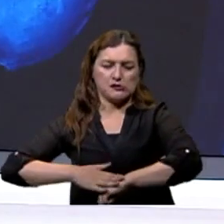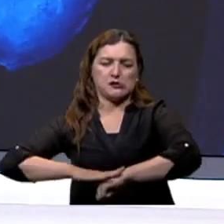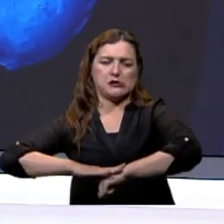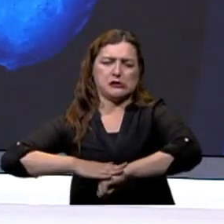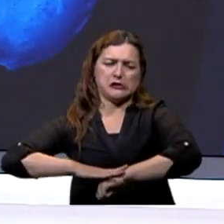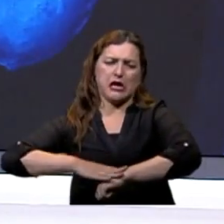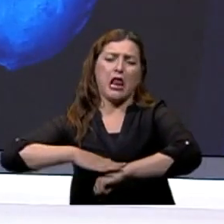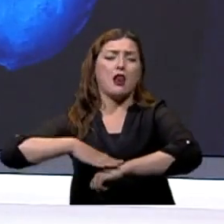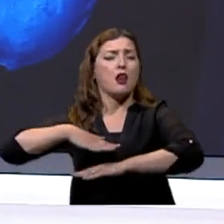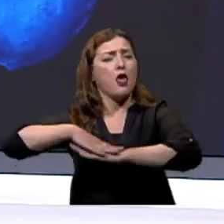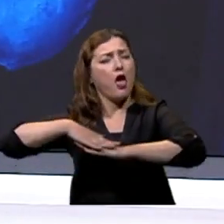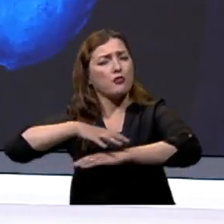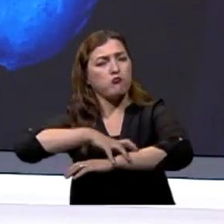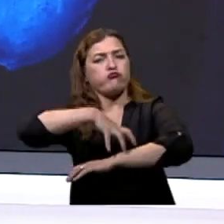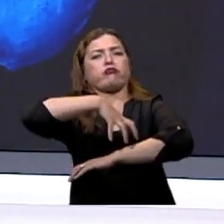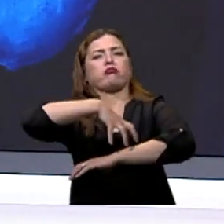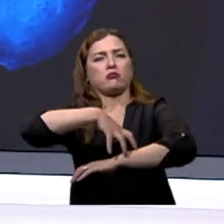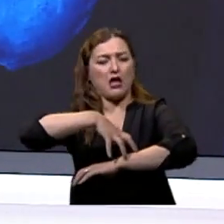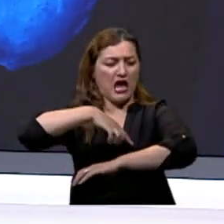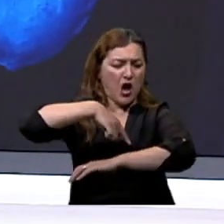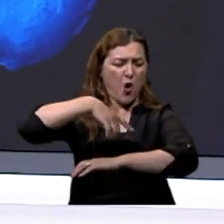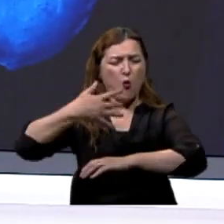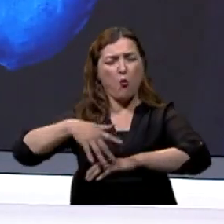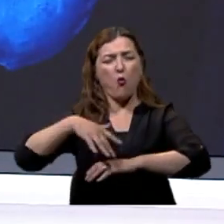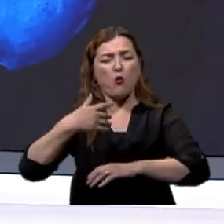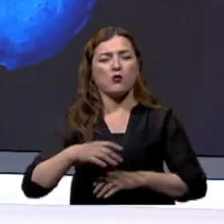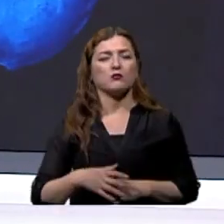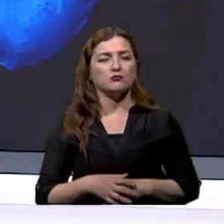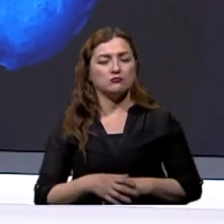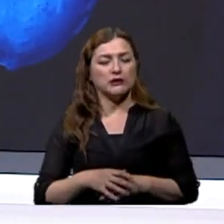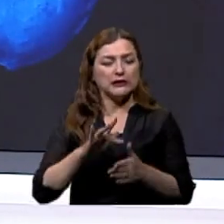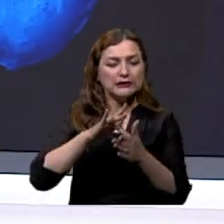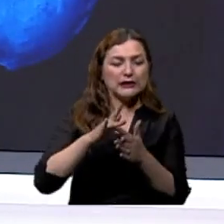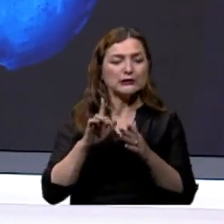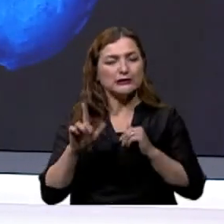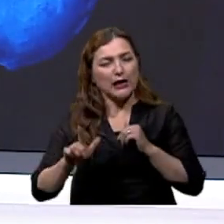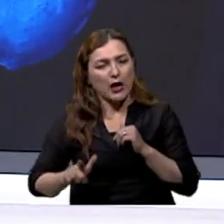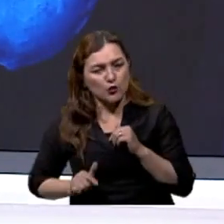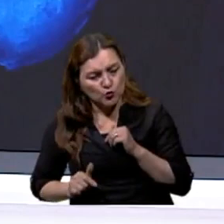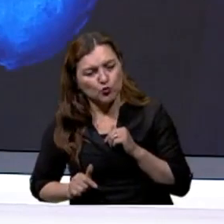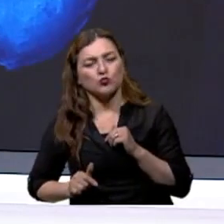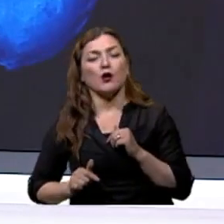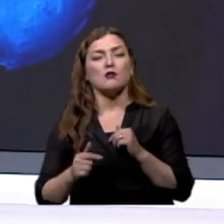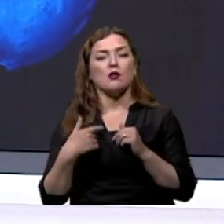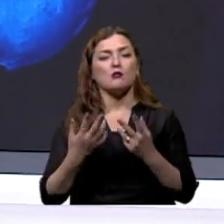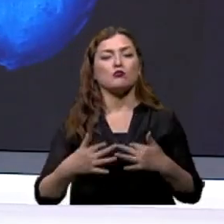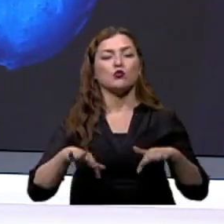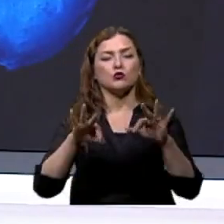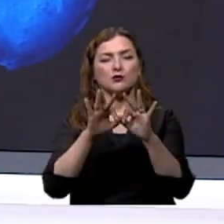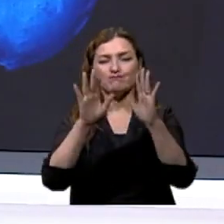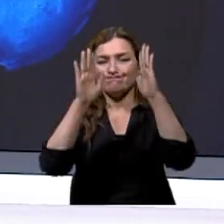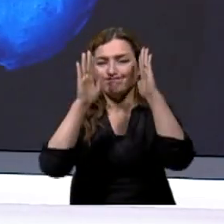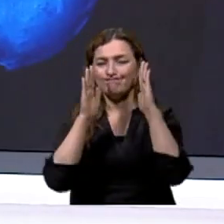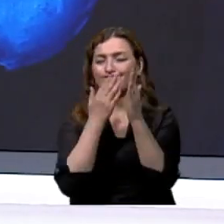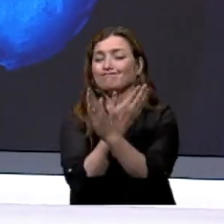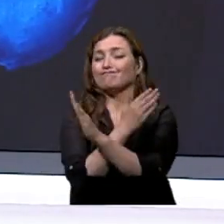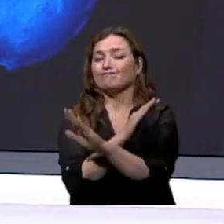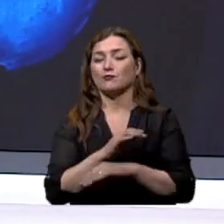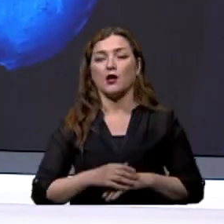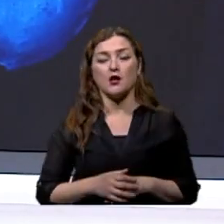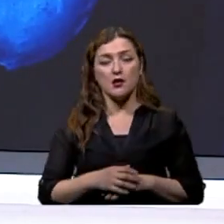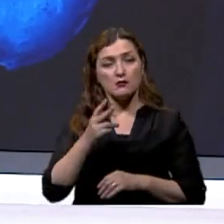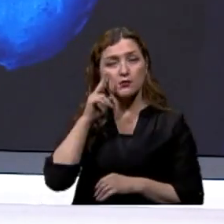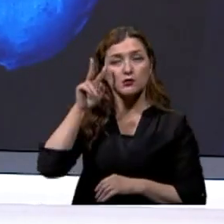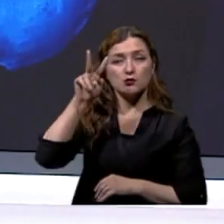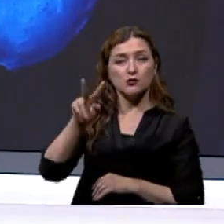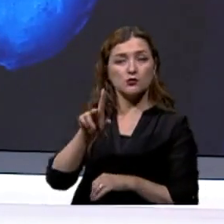previenen, entre ellos pues obviamente la salud y seguridad ocupacional. Es importante entender que las amputaciones desde el punto de vista médico y de